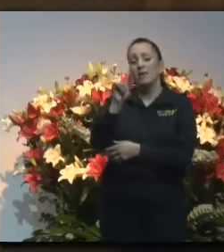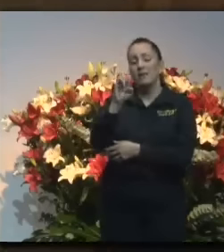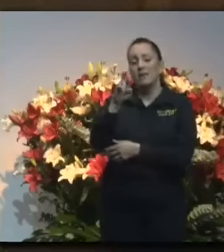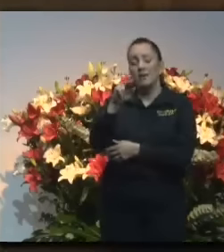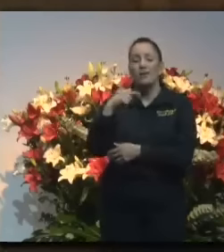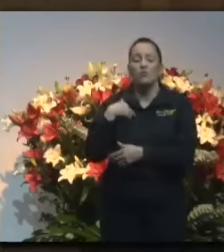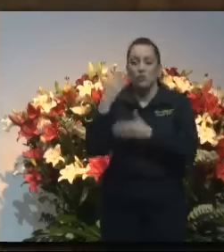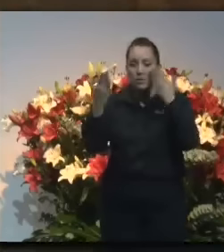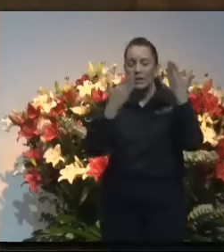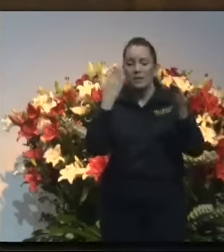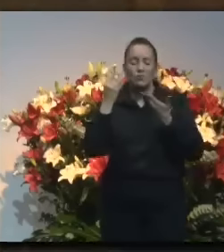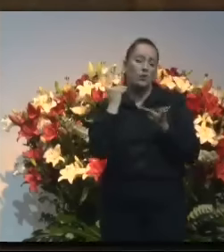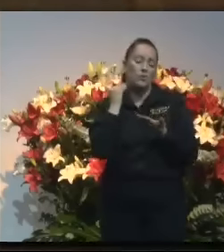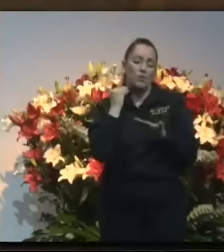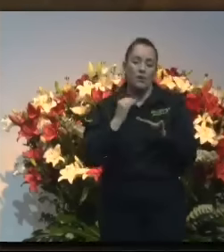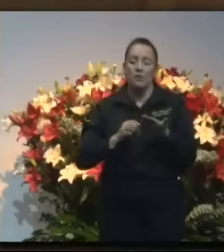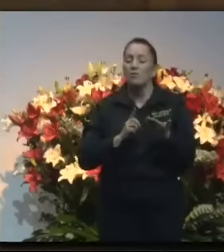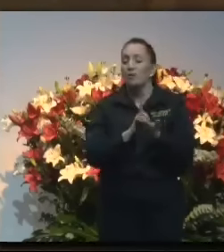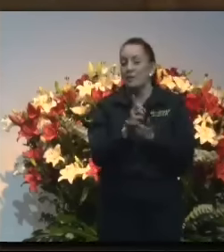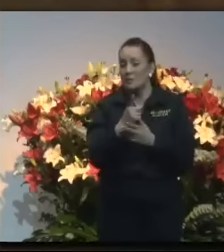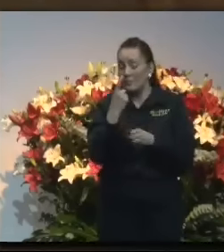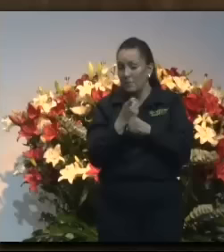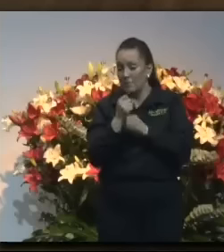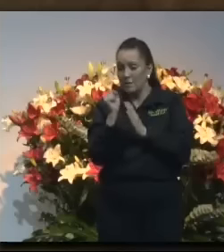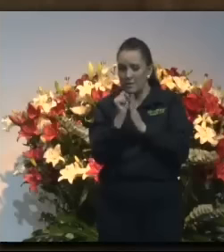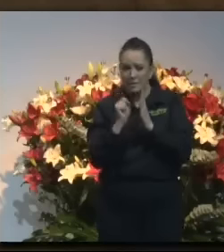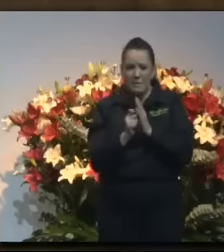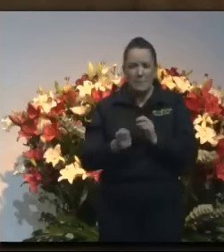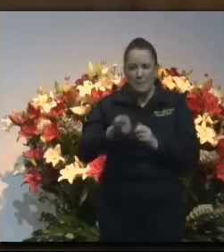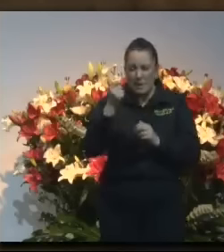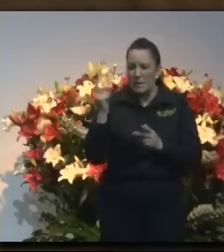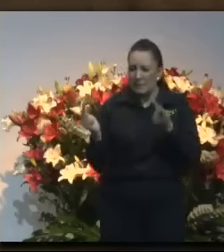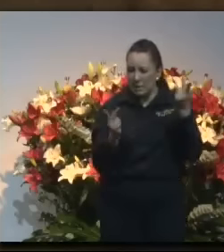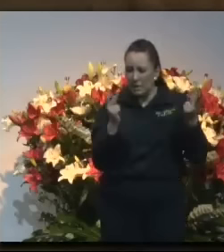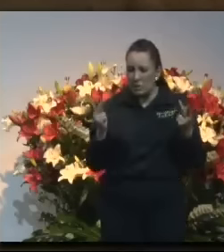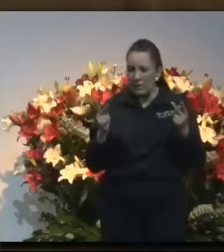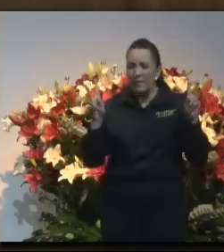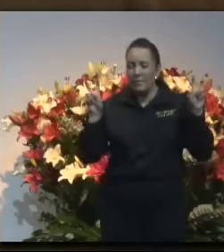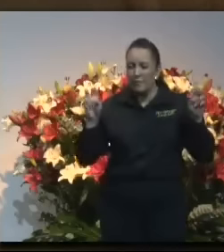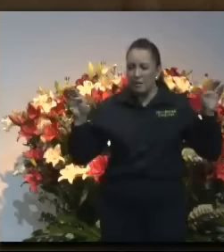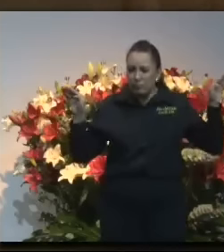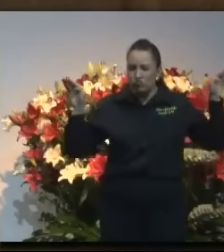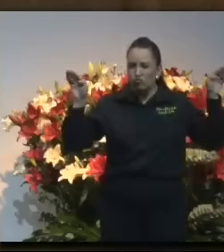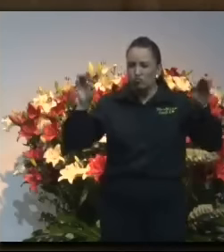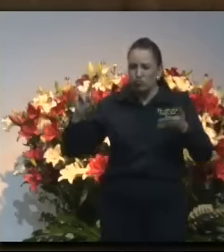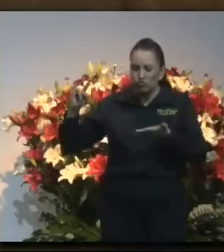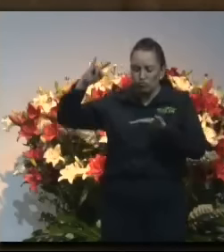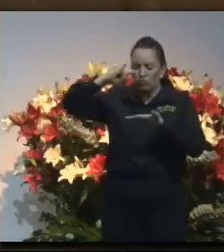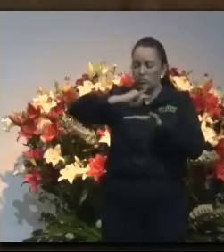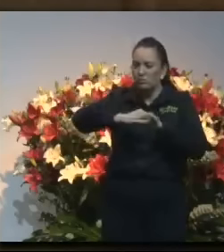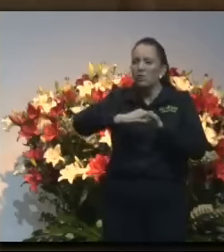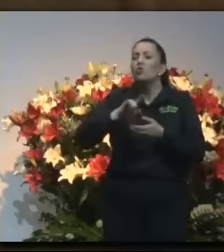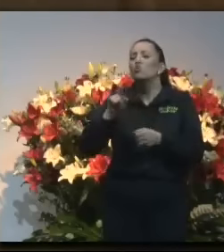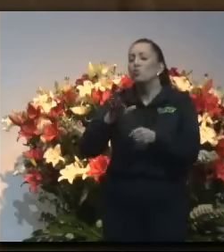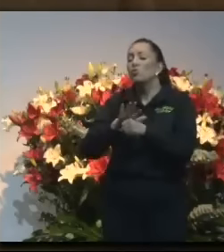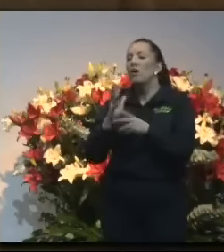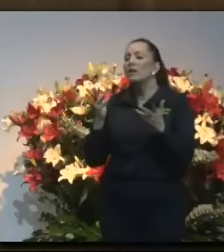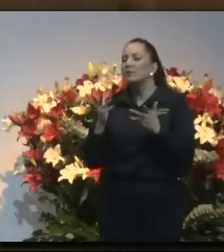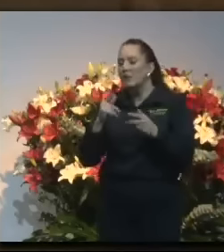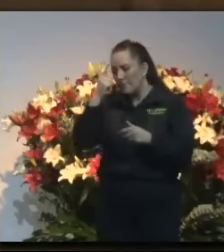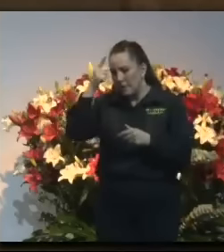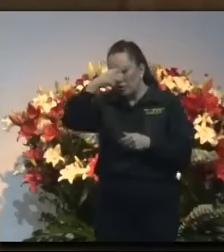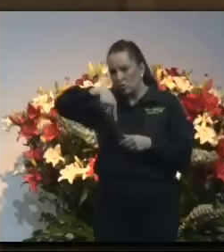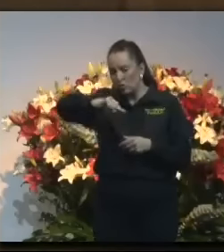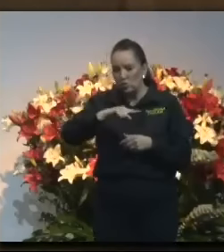primer semestre y mi pregunta es relacionada a los aeropuertos. ¿Qué haría usted para que nosotros no tengamos que pagar los